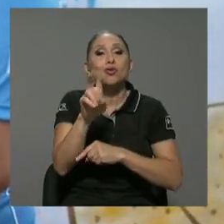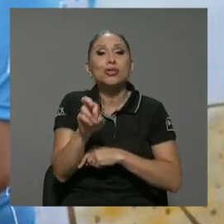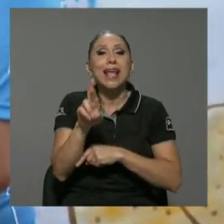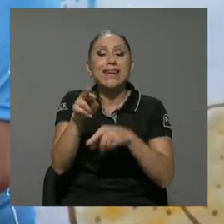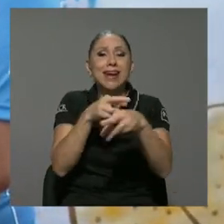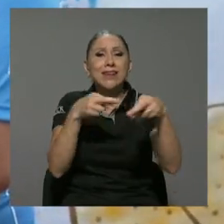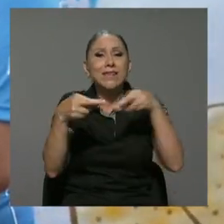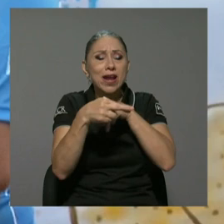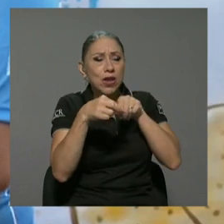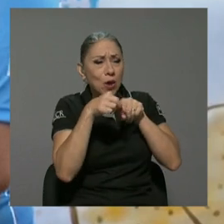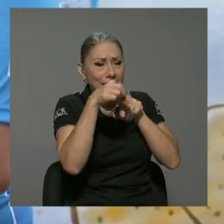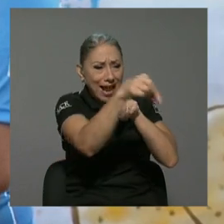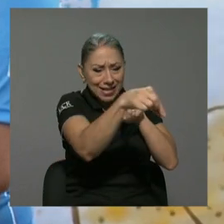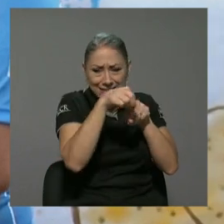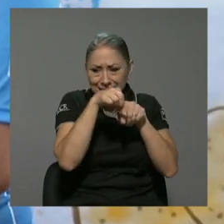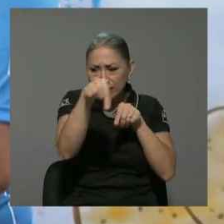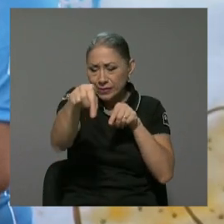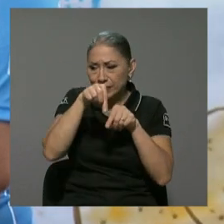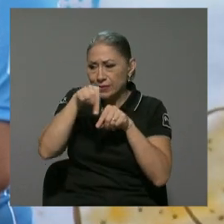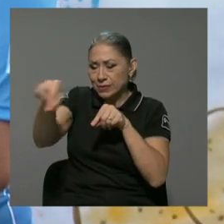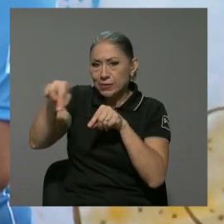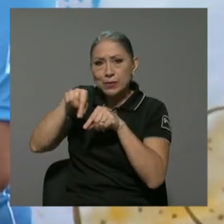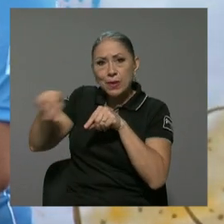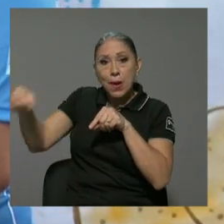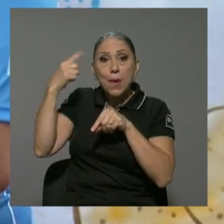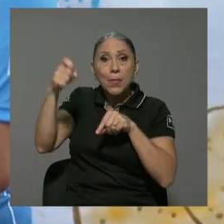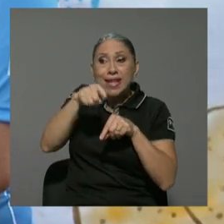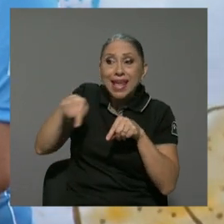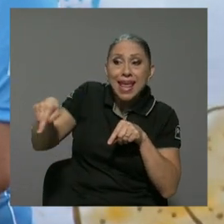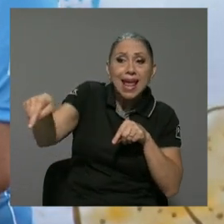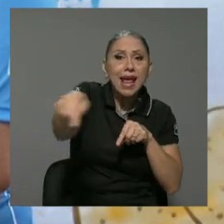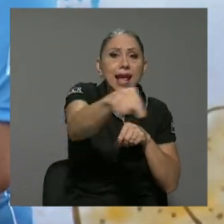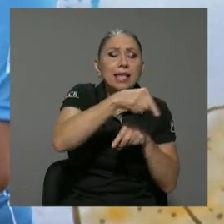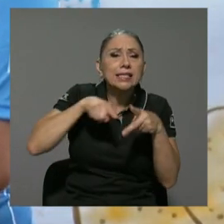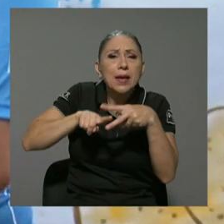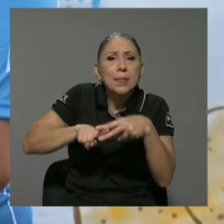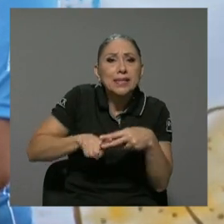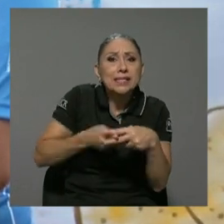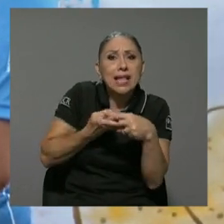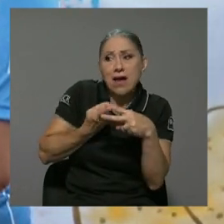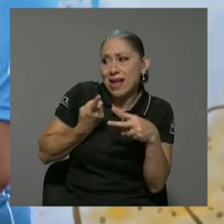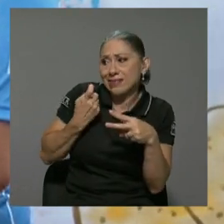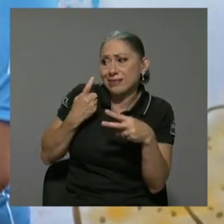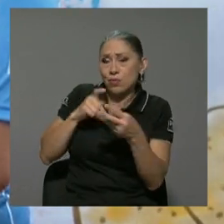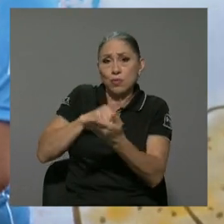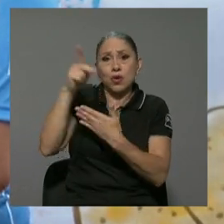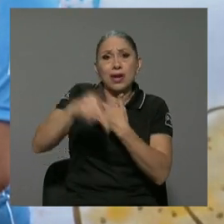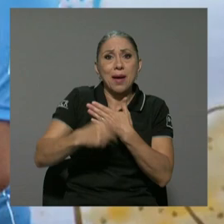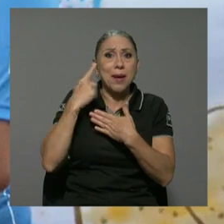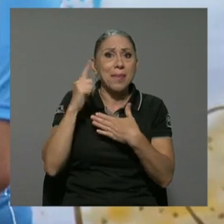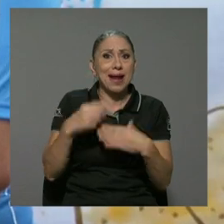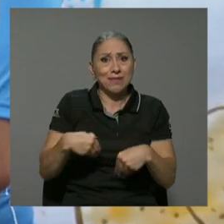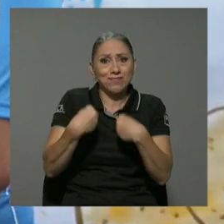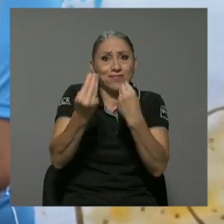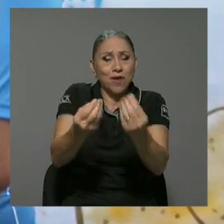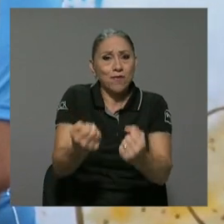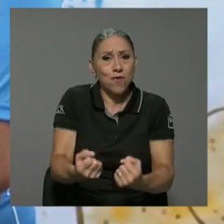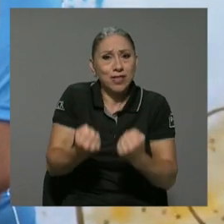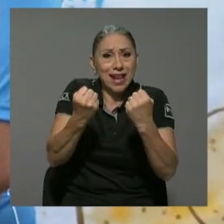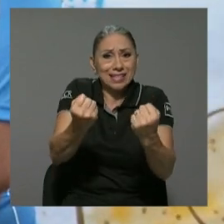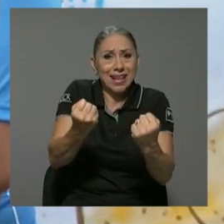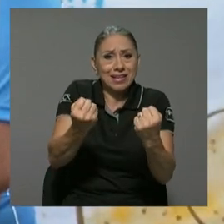regionales empezaba todo un programa para fortalecer las sedes regionales, y en los últimos 2 años